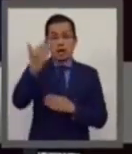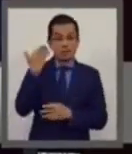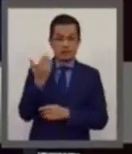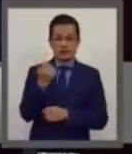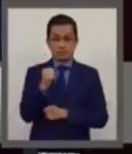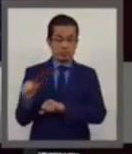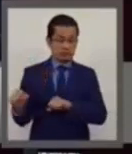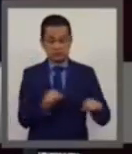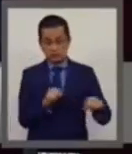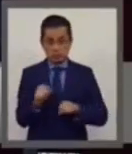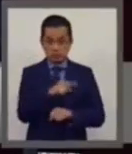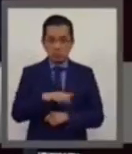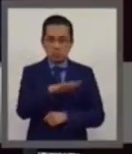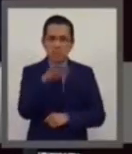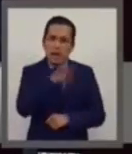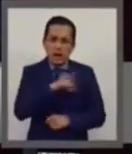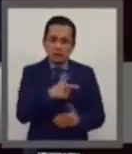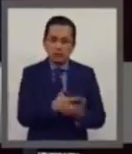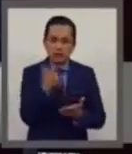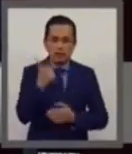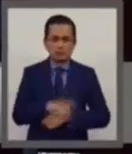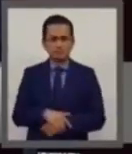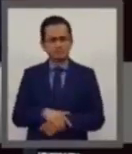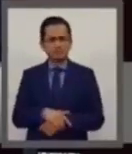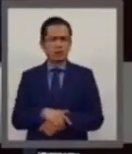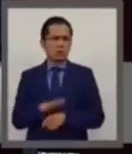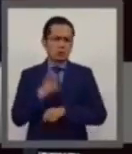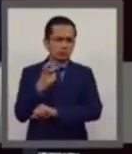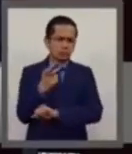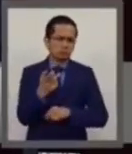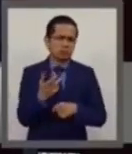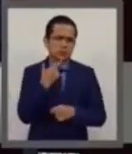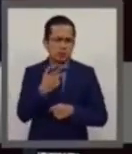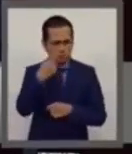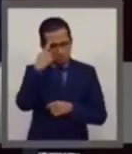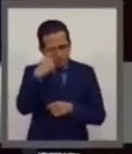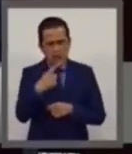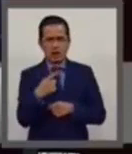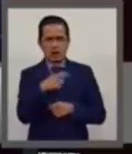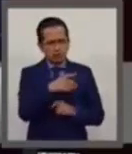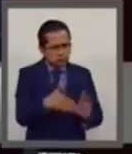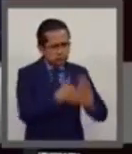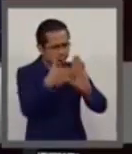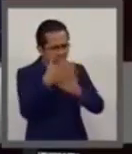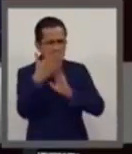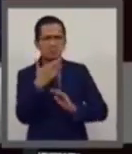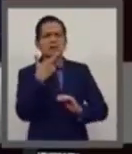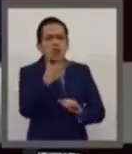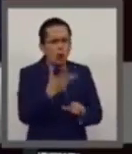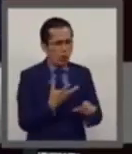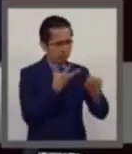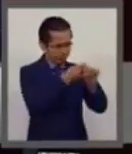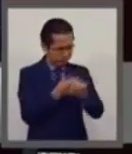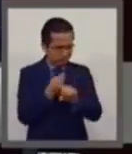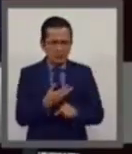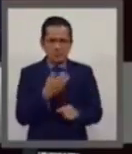Con ello daremos más oportunidades para reparar y construir espacios, infraestructura urbana que tanta falta